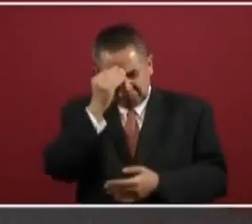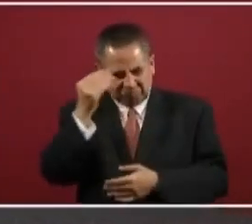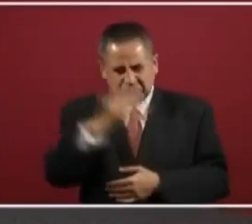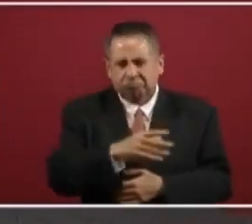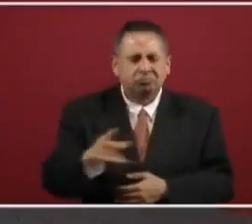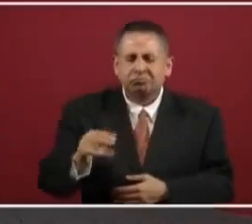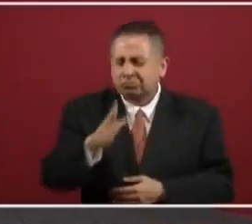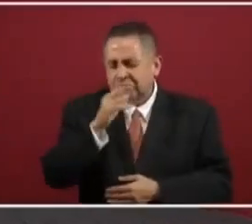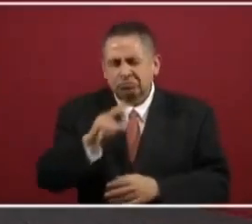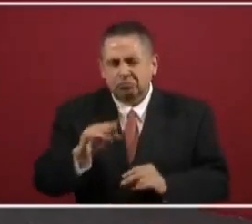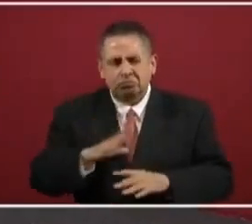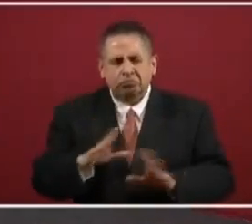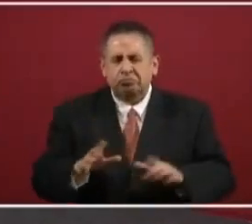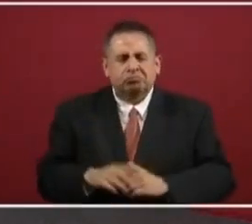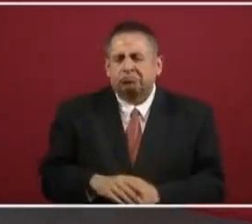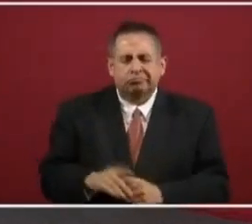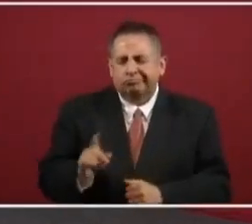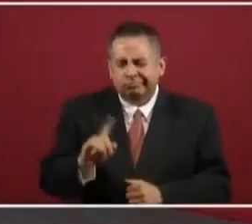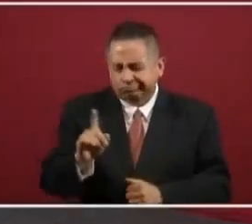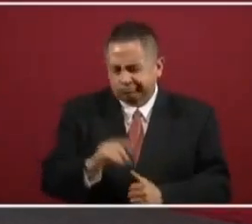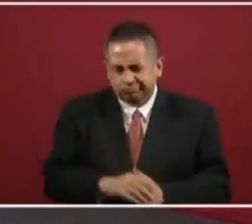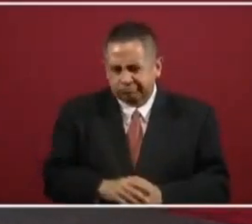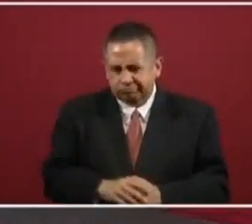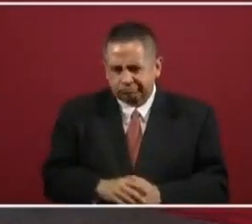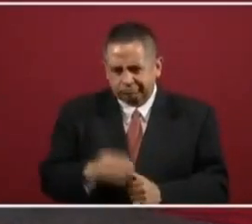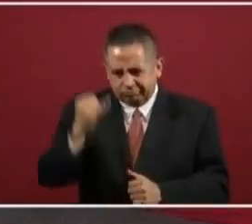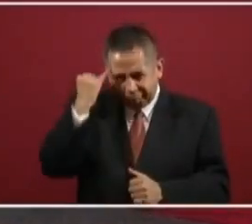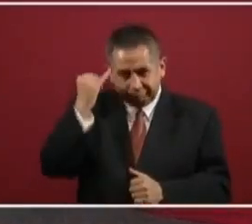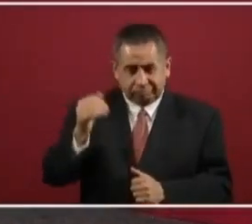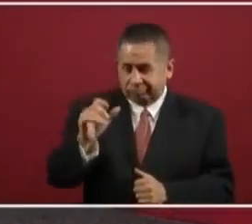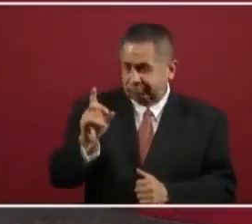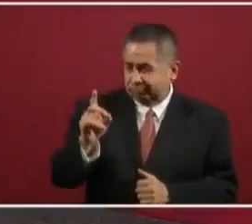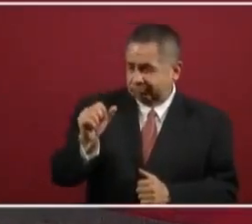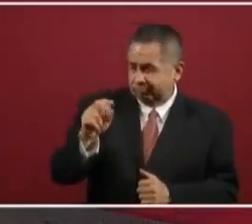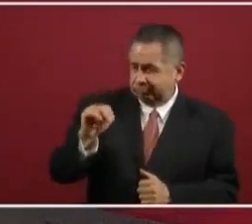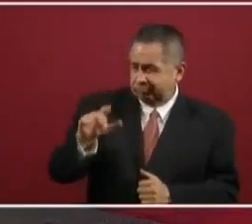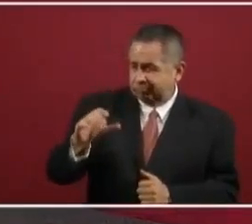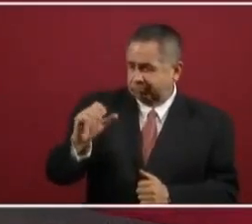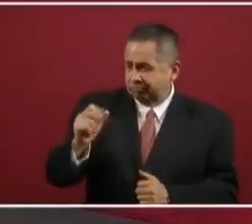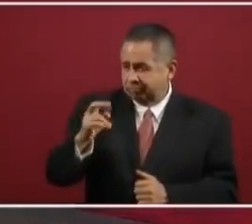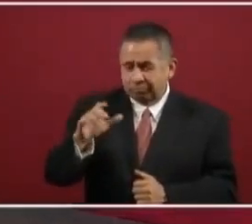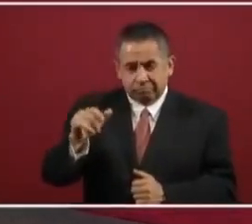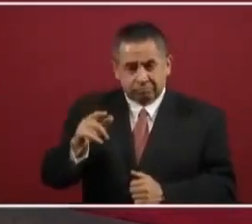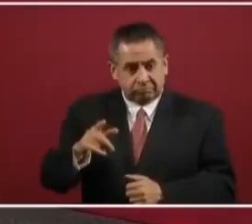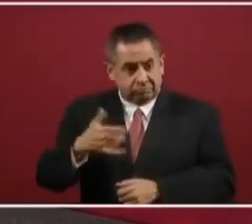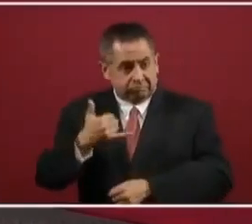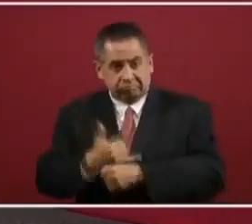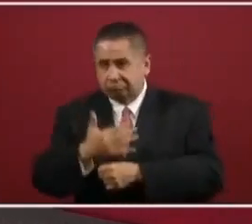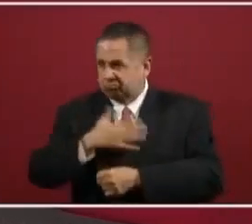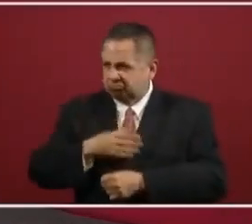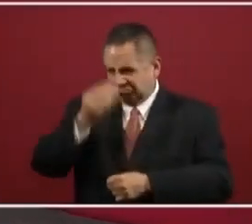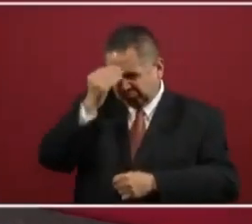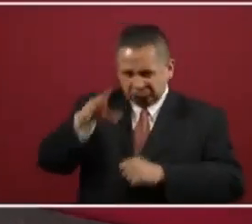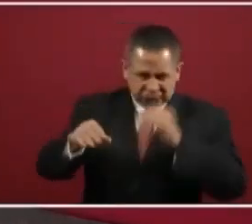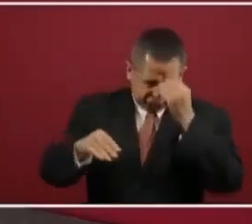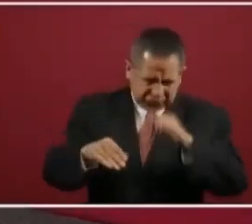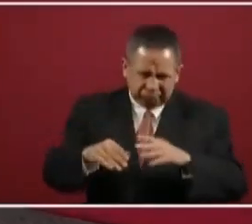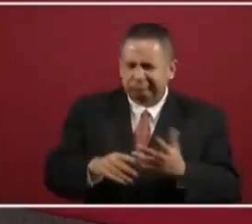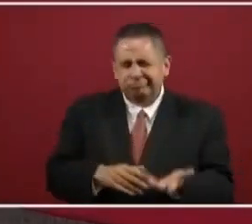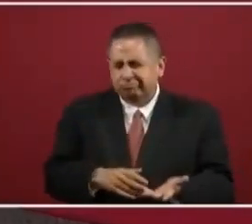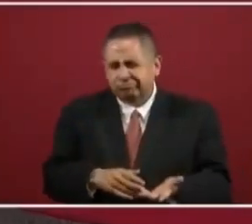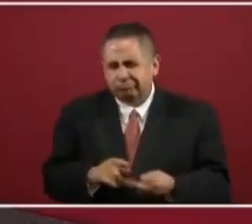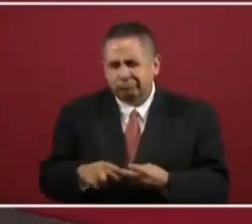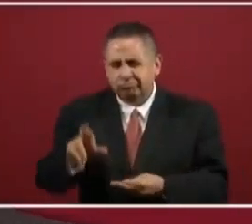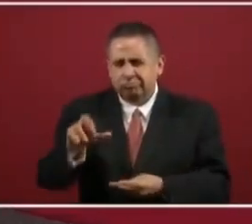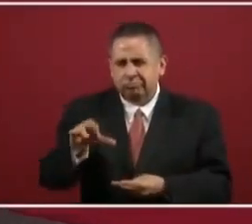injusticia imagínense a Daniel Cabrera cometiendo una injusticia a